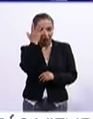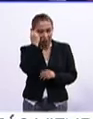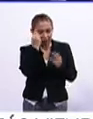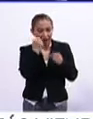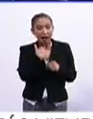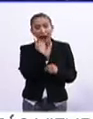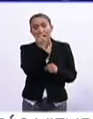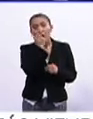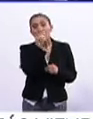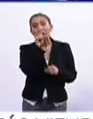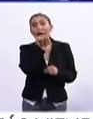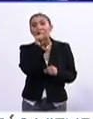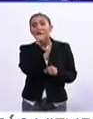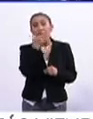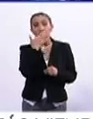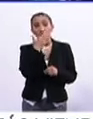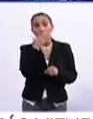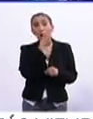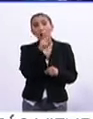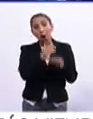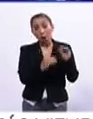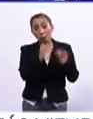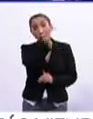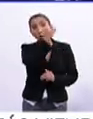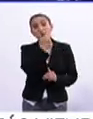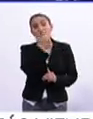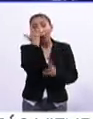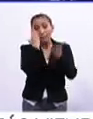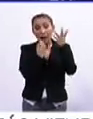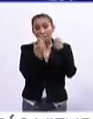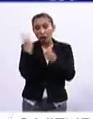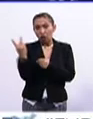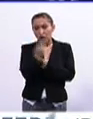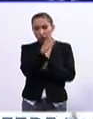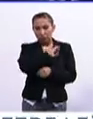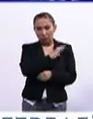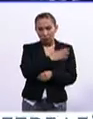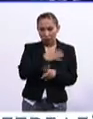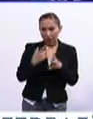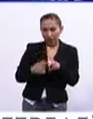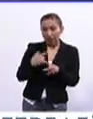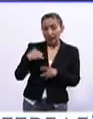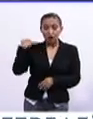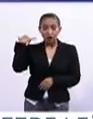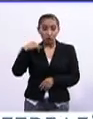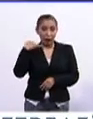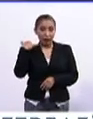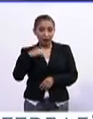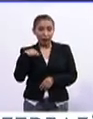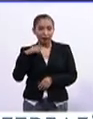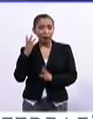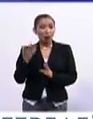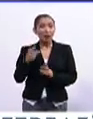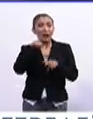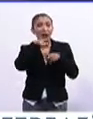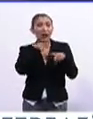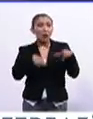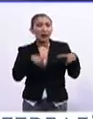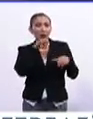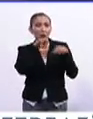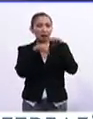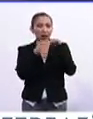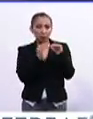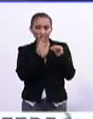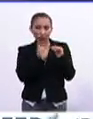los estudiantes de Jalisco y Sonora mejoraron sus puntuaciones en ambos campos, mientras que los de Yucatán lo hicieron en lenguaje y